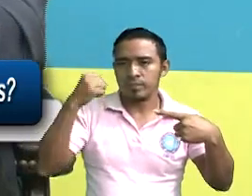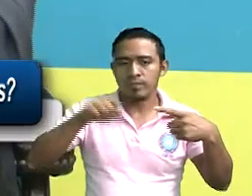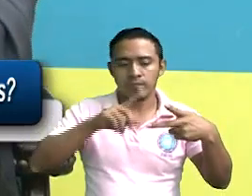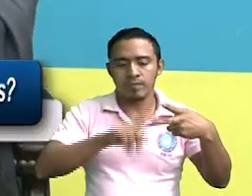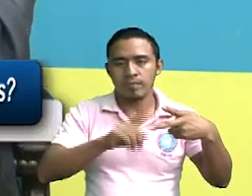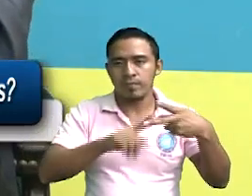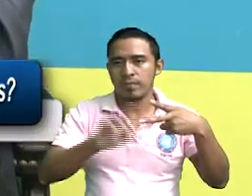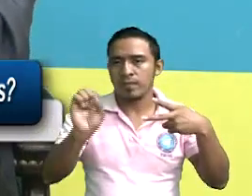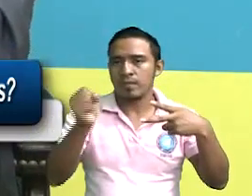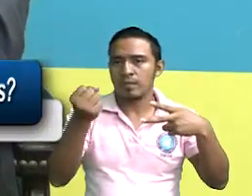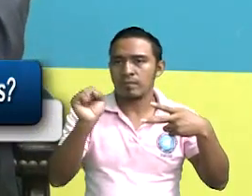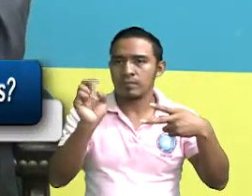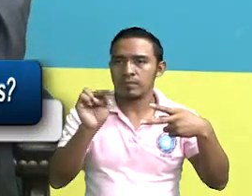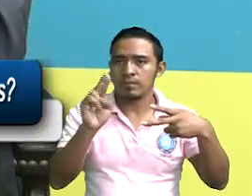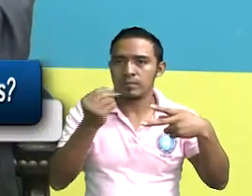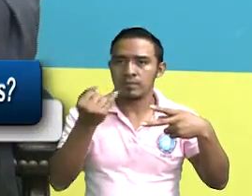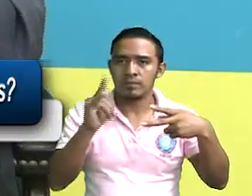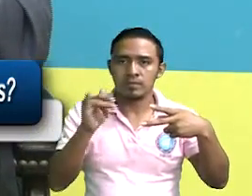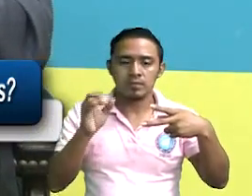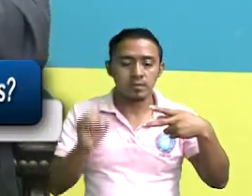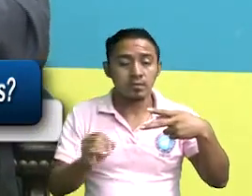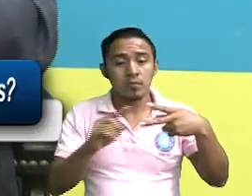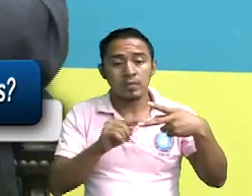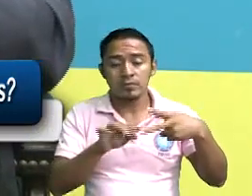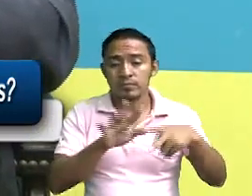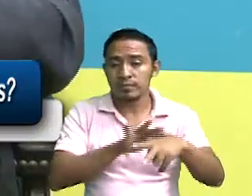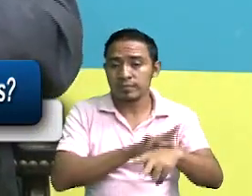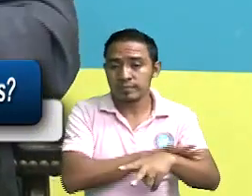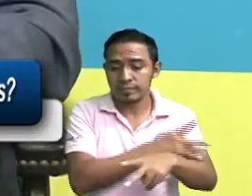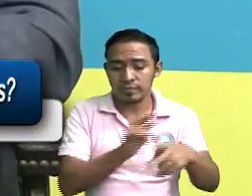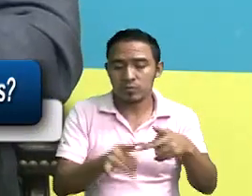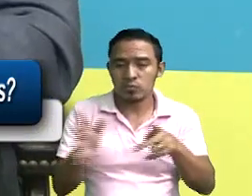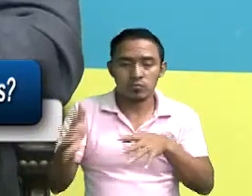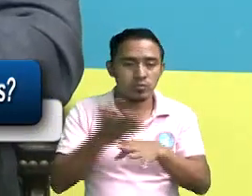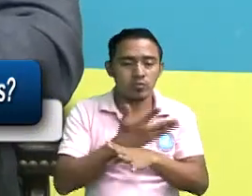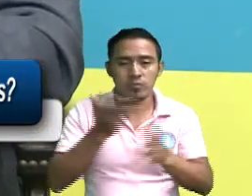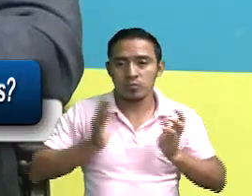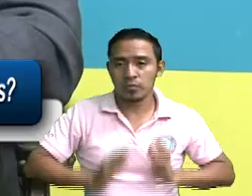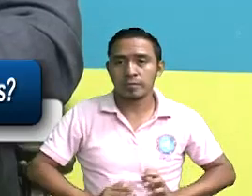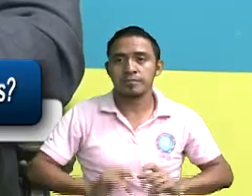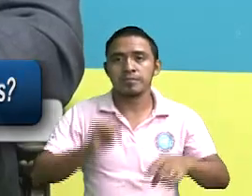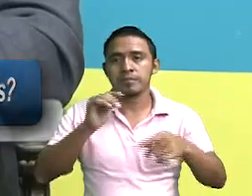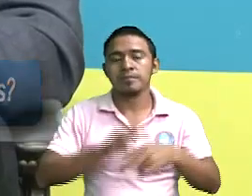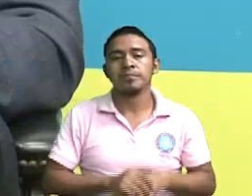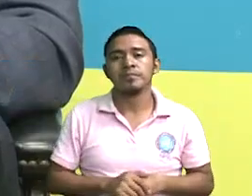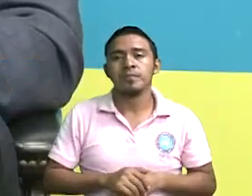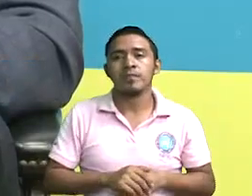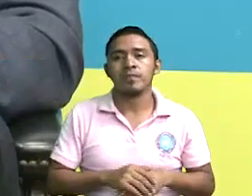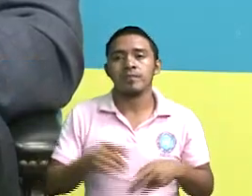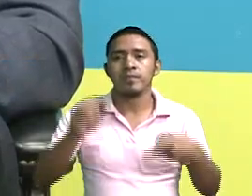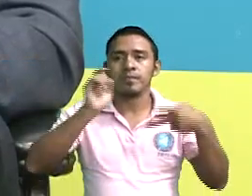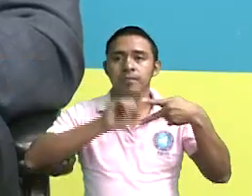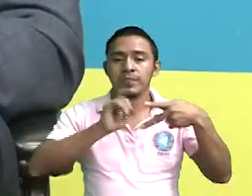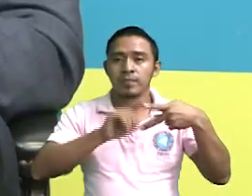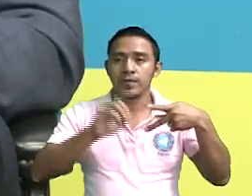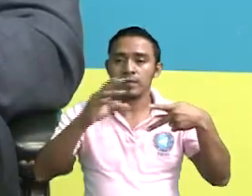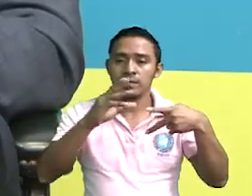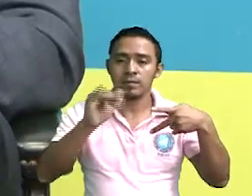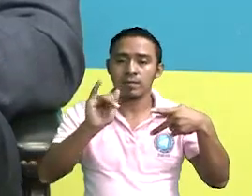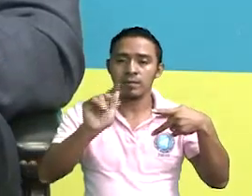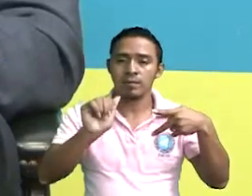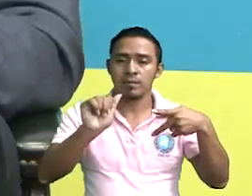sensitivos, que son los que recogen la sensibilidad de todas las partes del cuerpo. ese caso, que es la